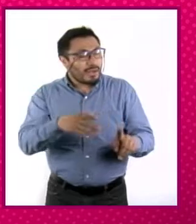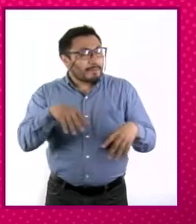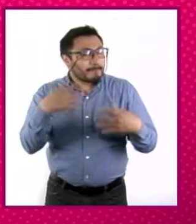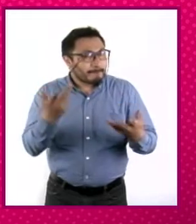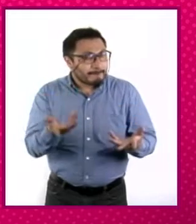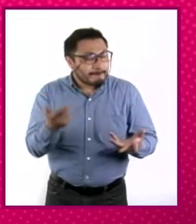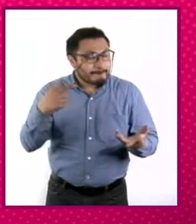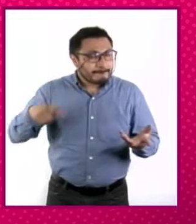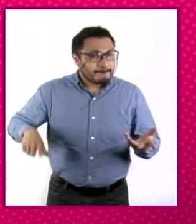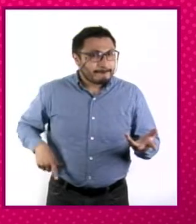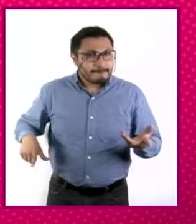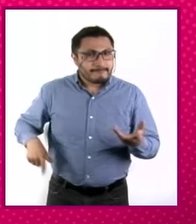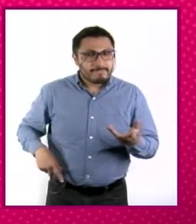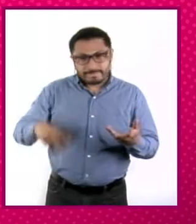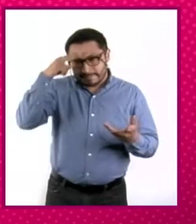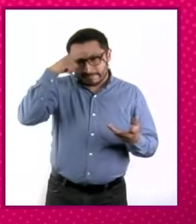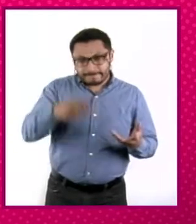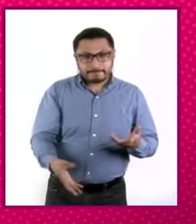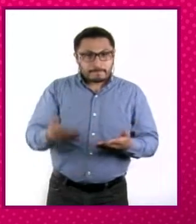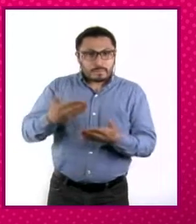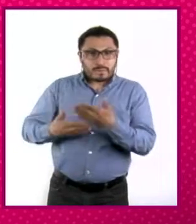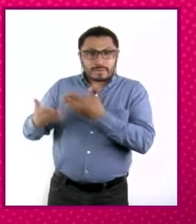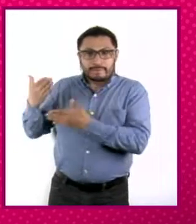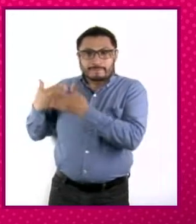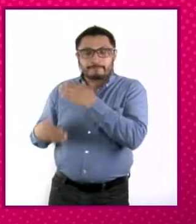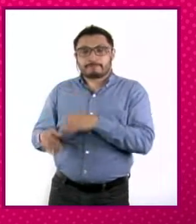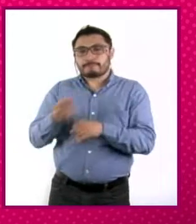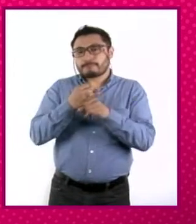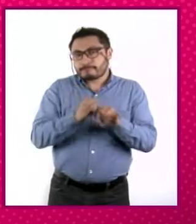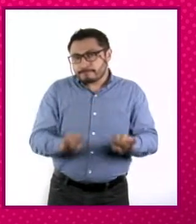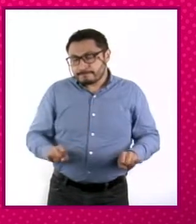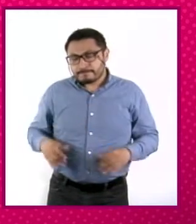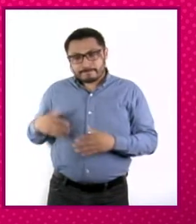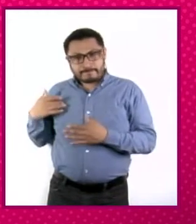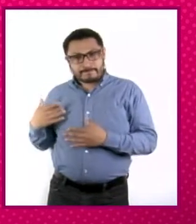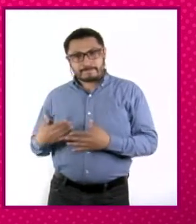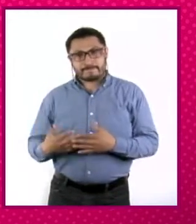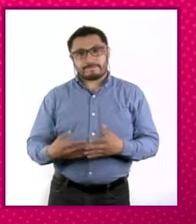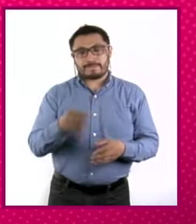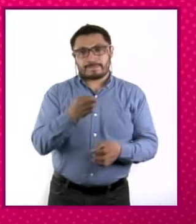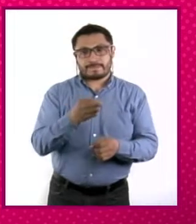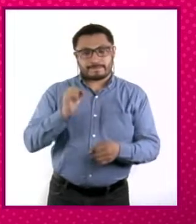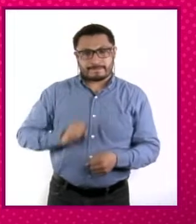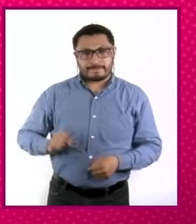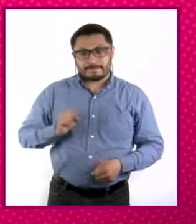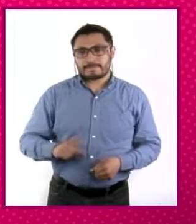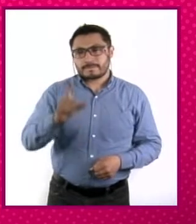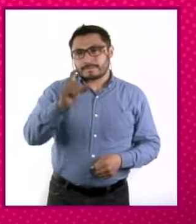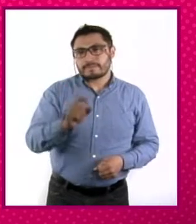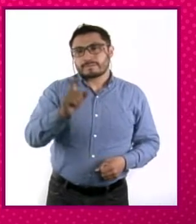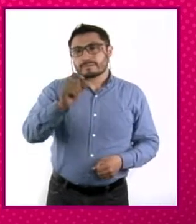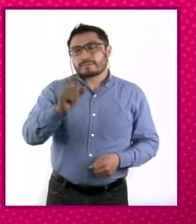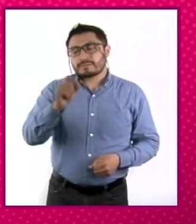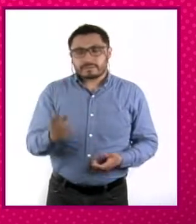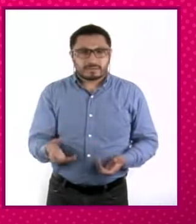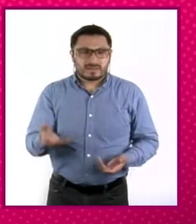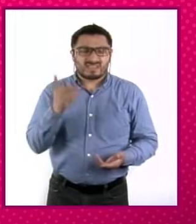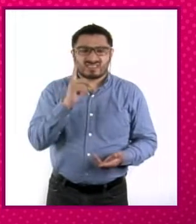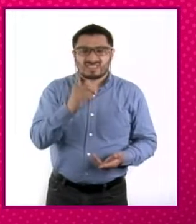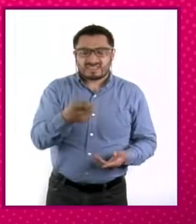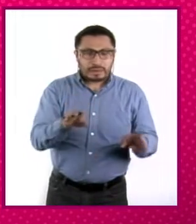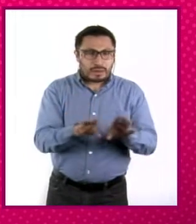los gobiernos mexicanos desde la independencia hasta el siglo XX en realidad fue